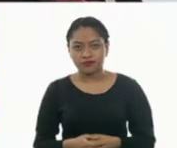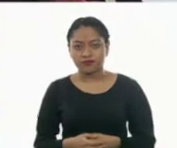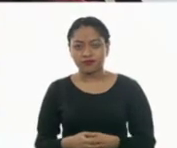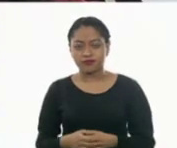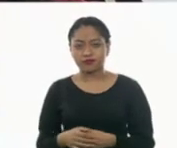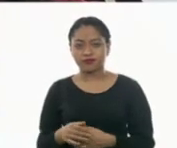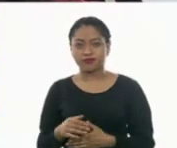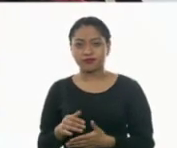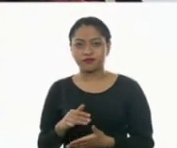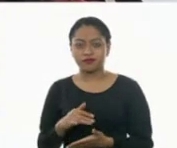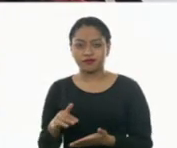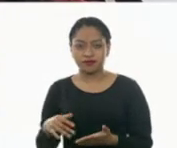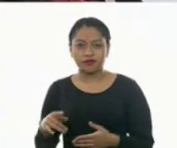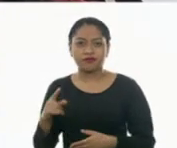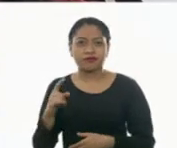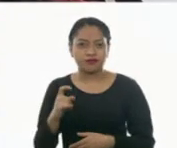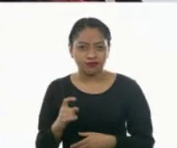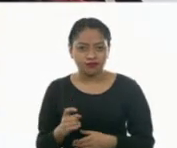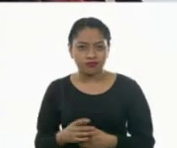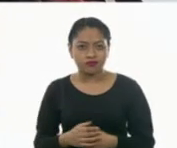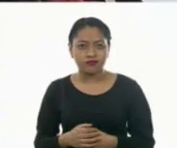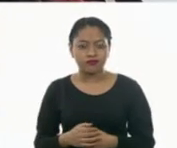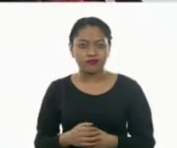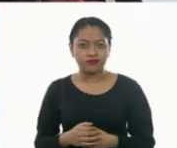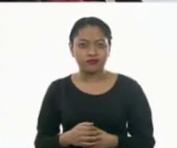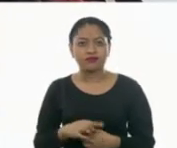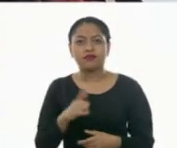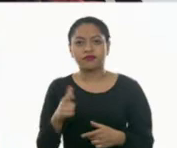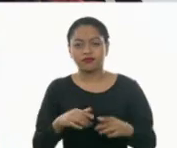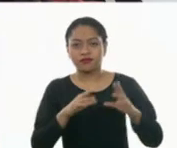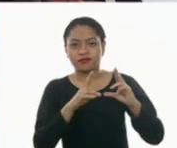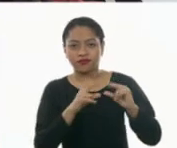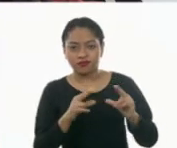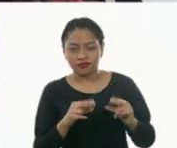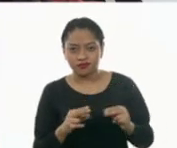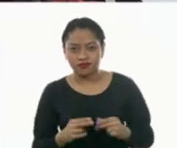el líquido, el sólido y